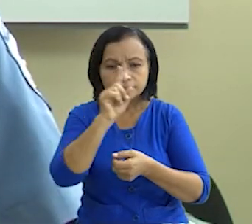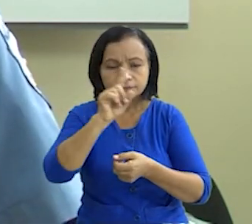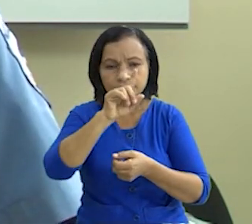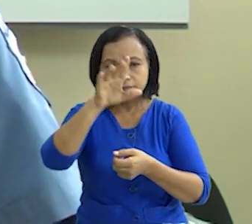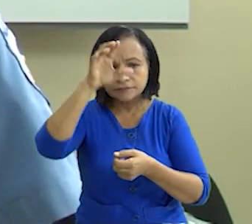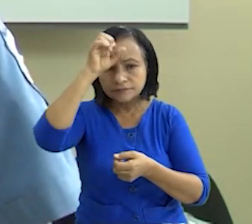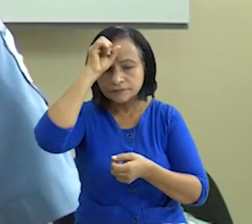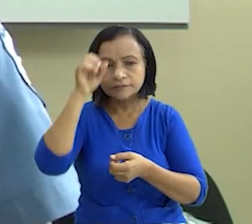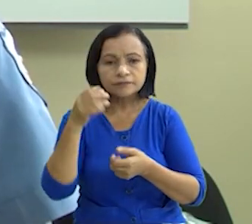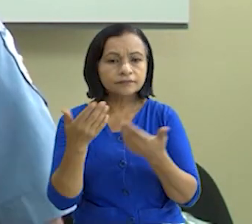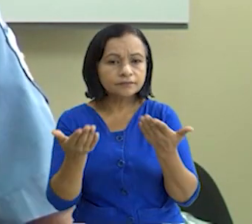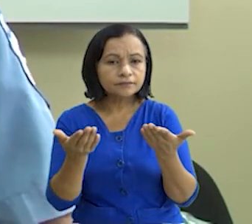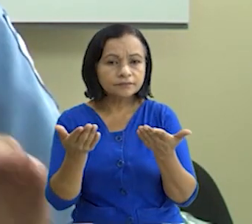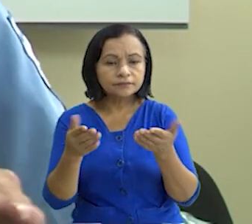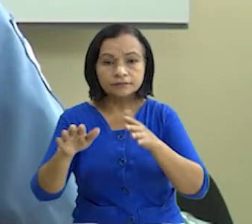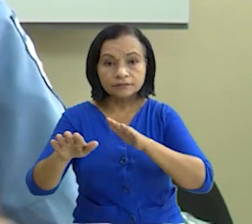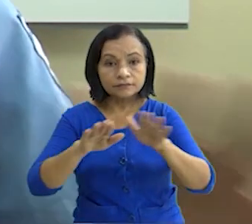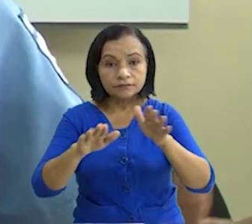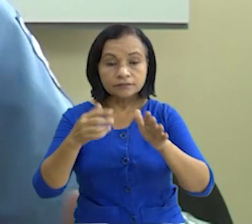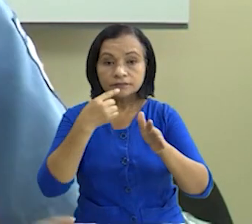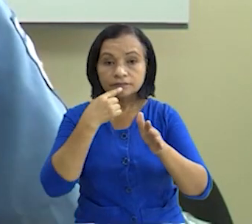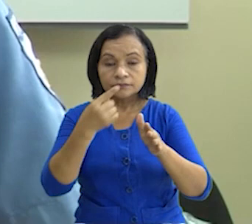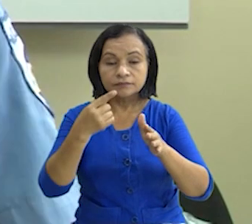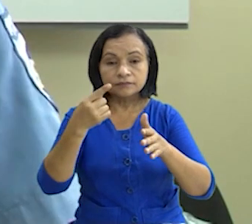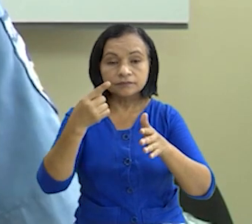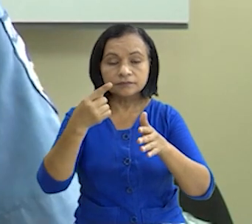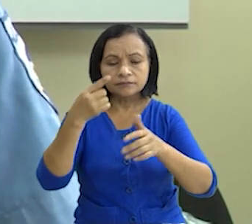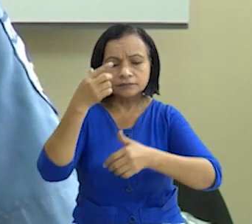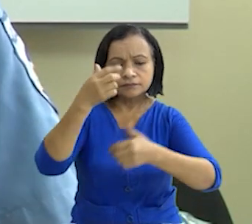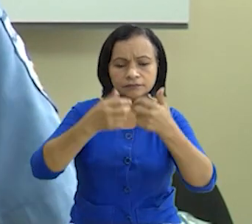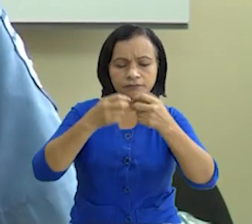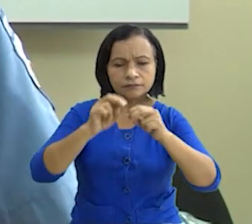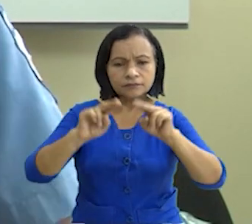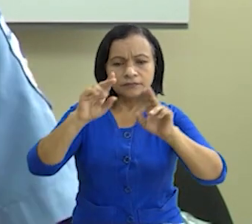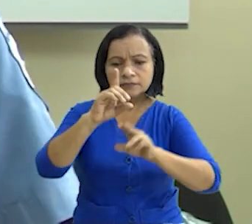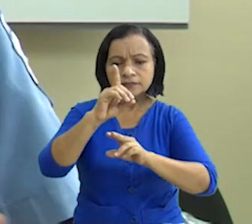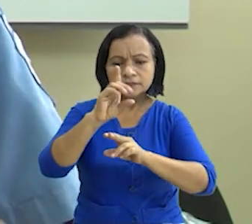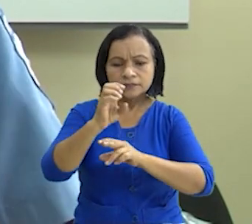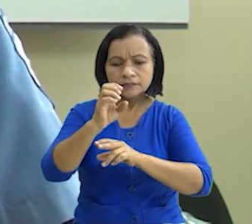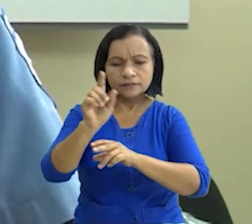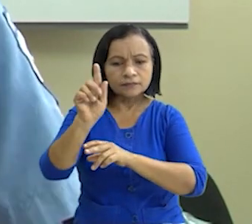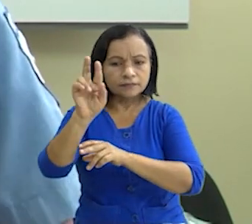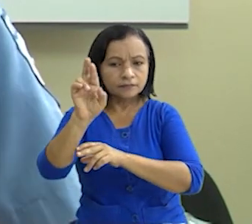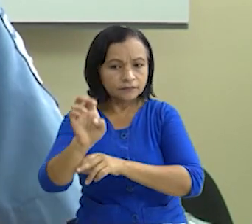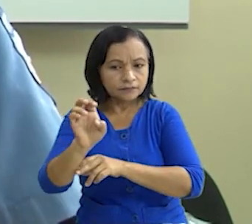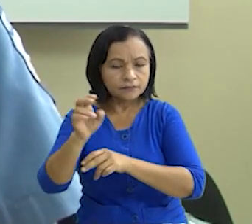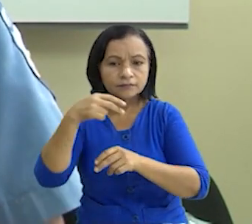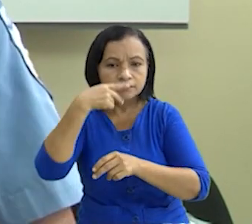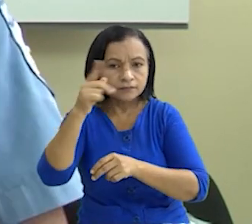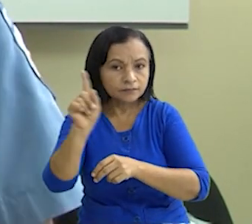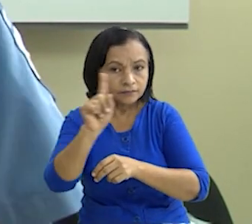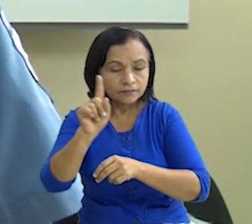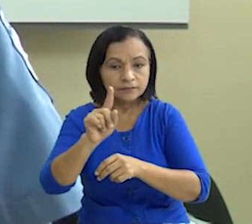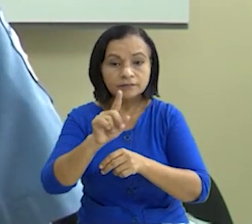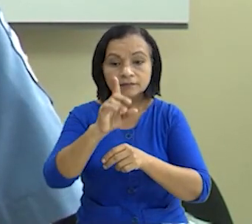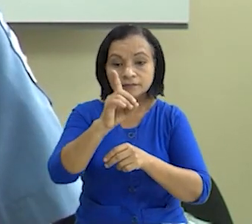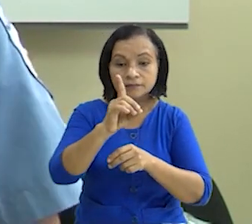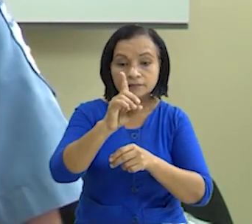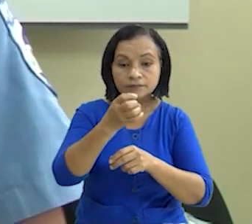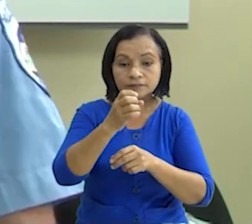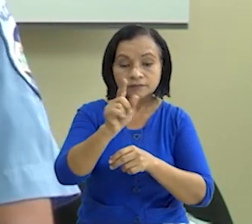arraigado es de que no debemos decir desastres naturales, ¿ya? Sino que debemos decir